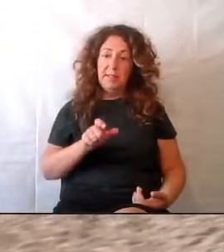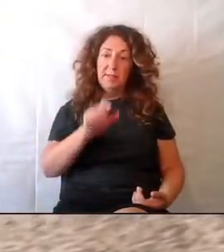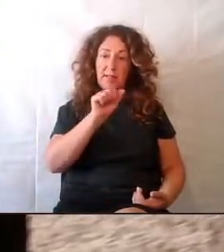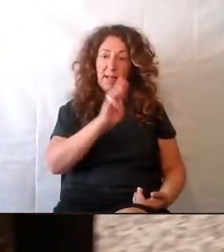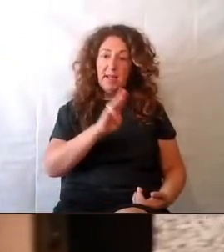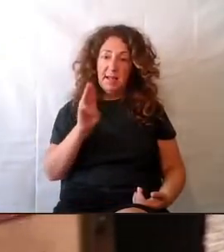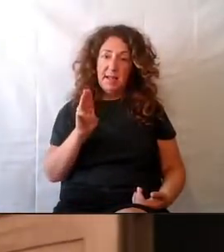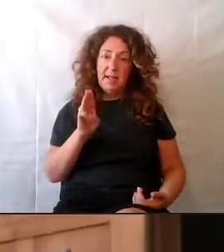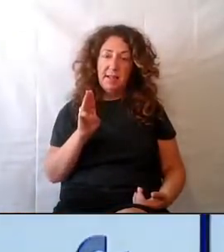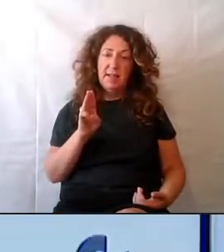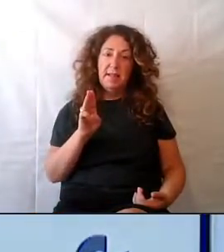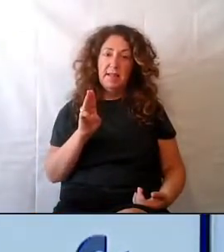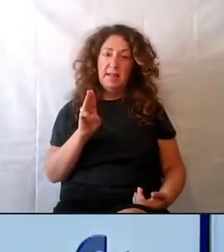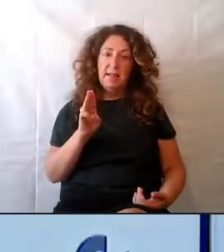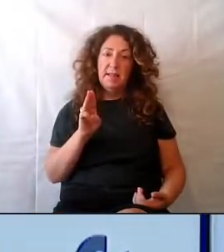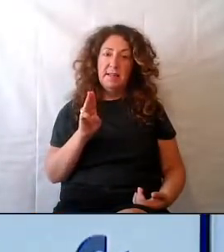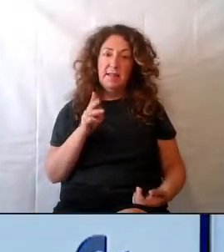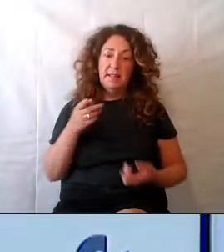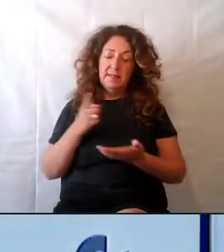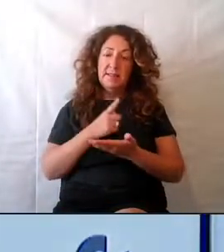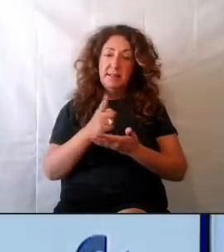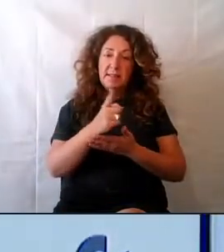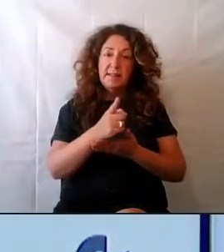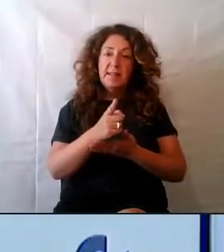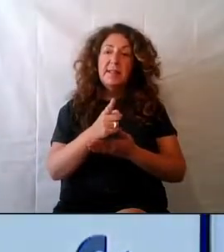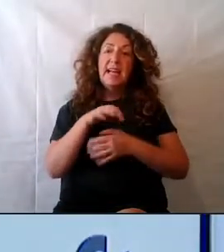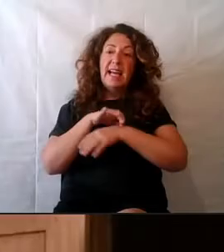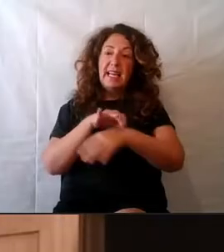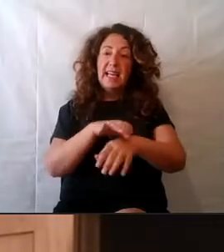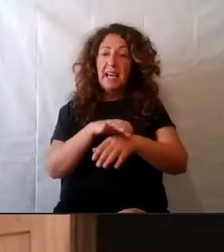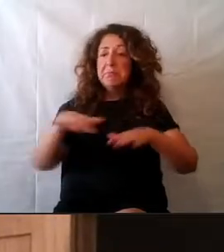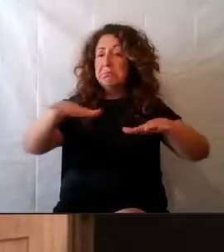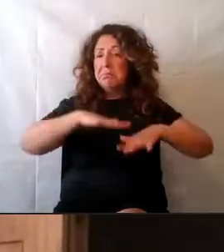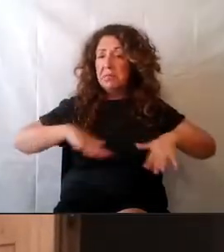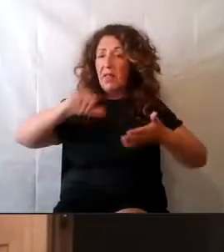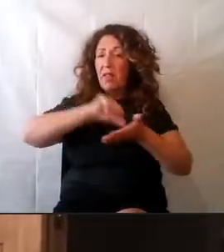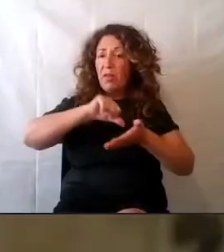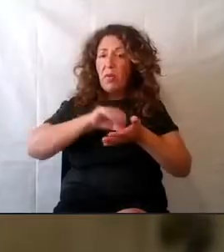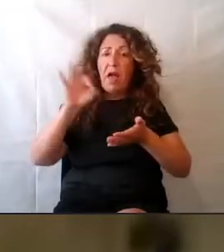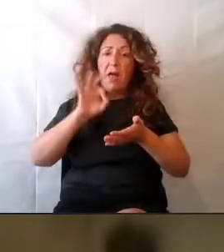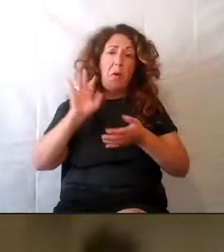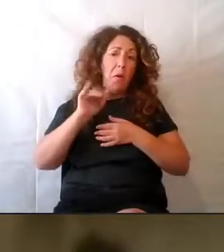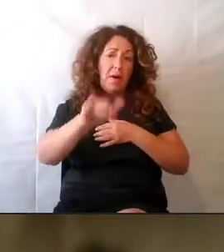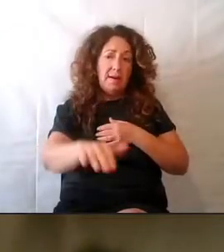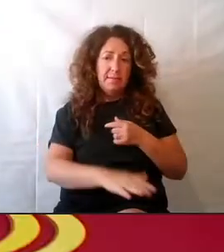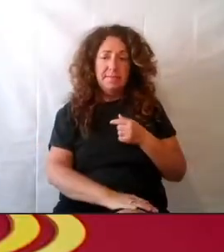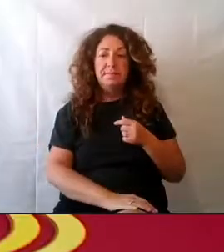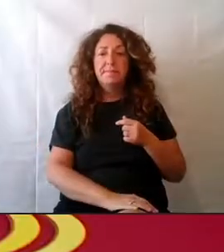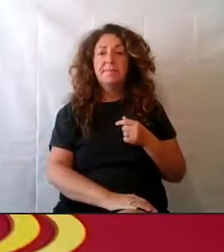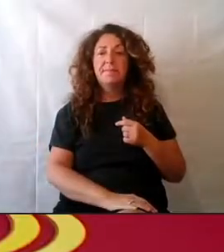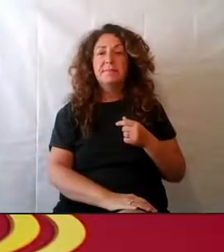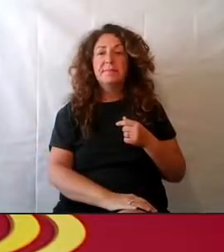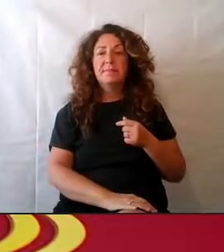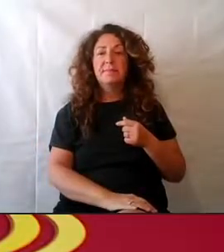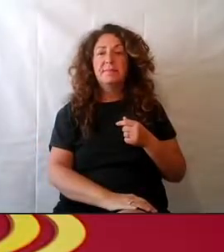balizas virtuales y ahora esa persona tanto en un entorno urbano como en el medio natural con este piloto lo